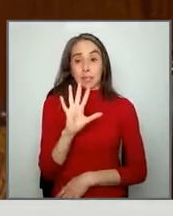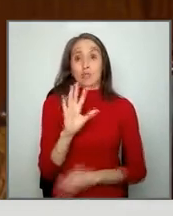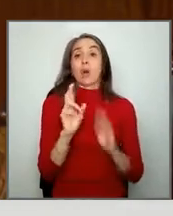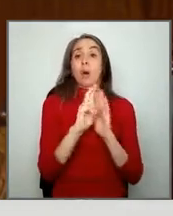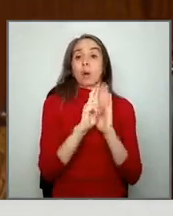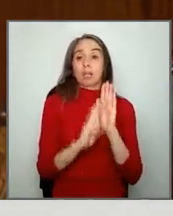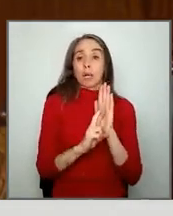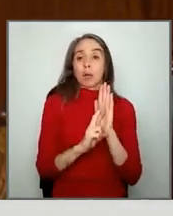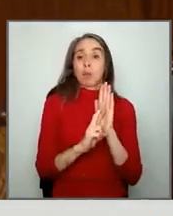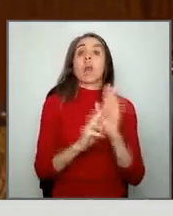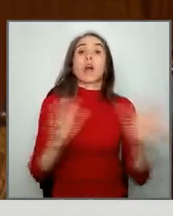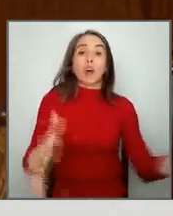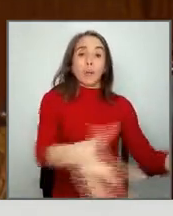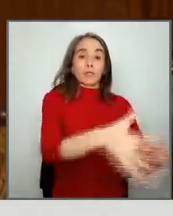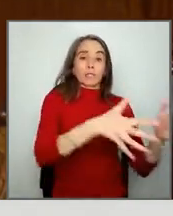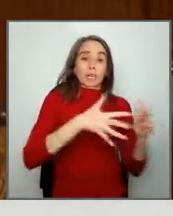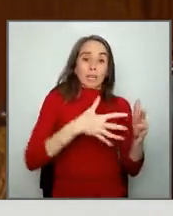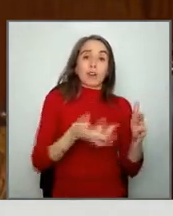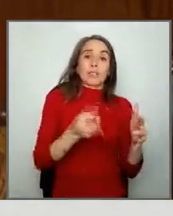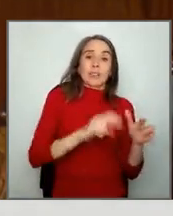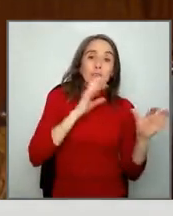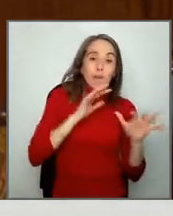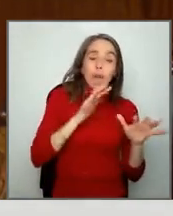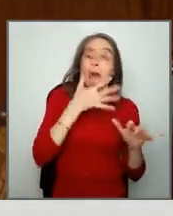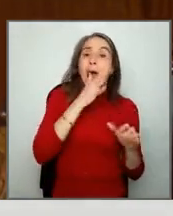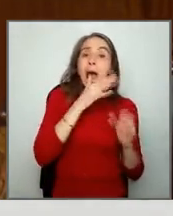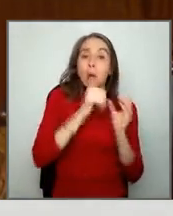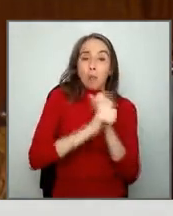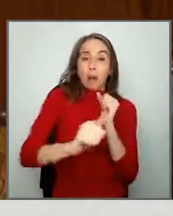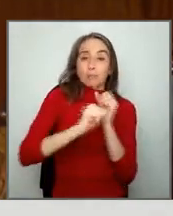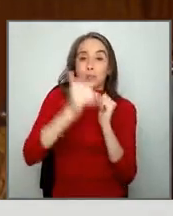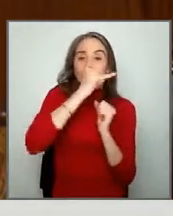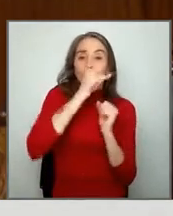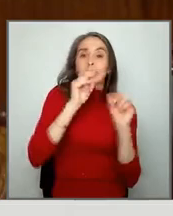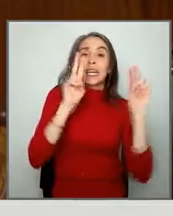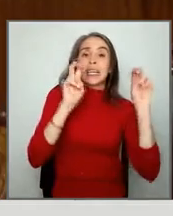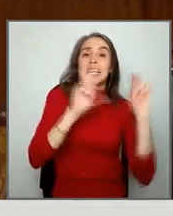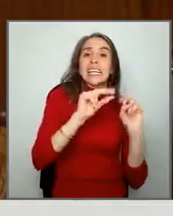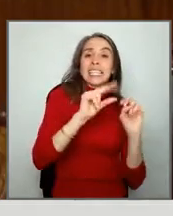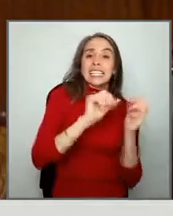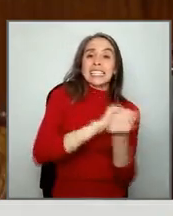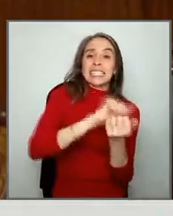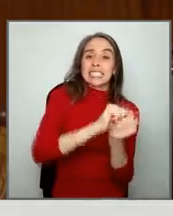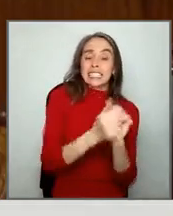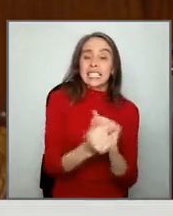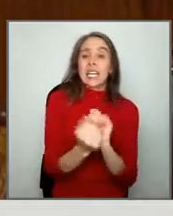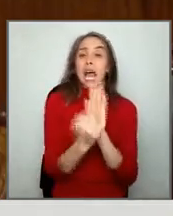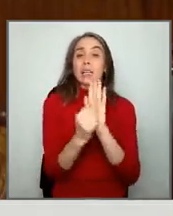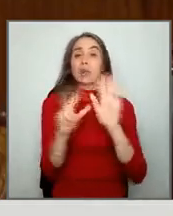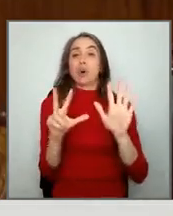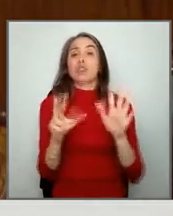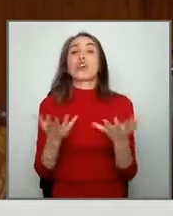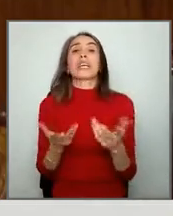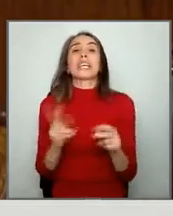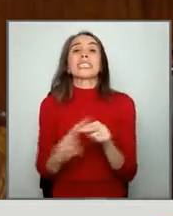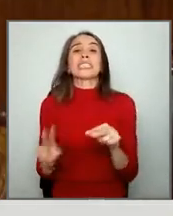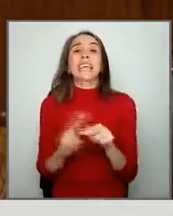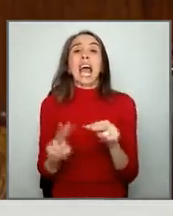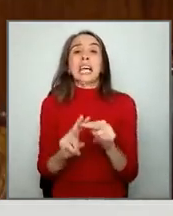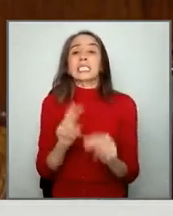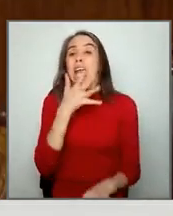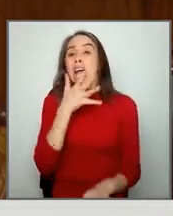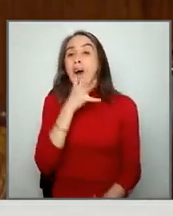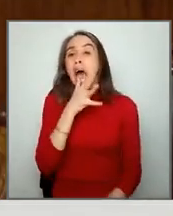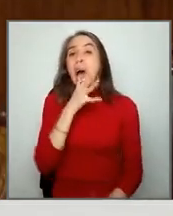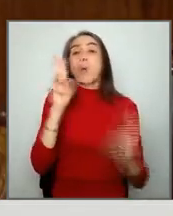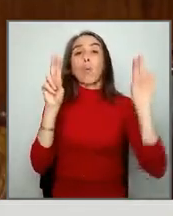reutilización y disposición de aguas grises establecen su artículo 8 los destinos que podrán darse a las aguas grises tratados